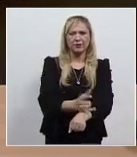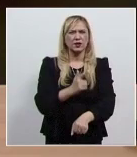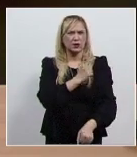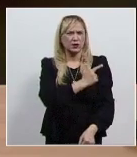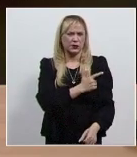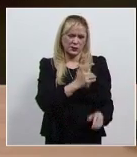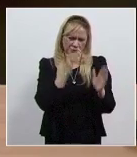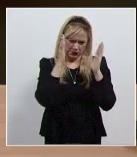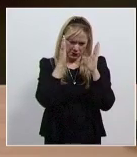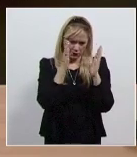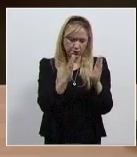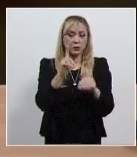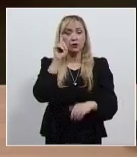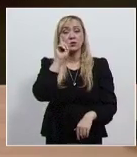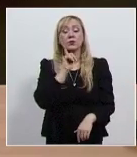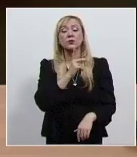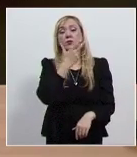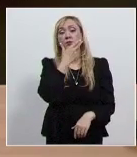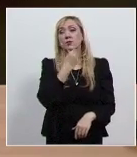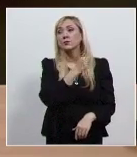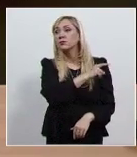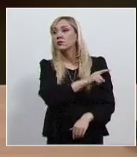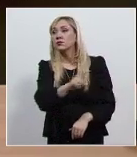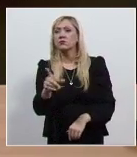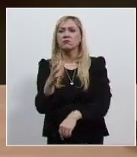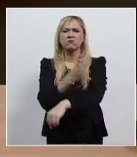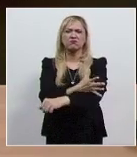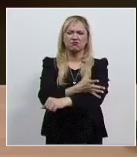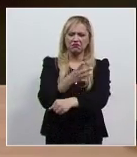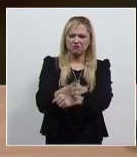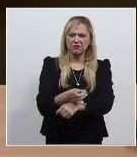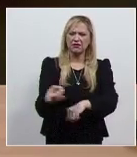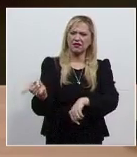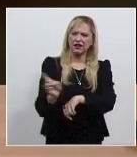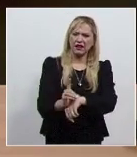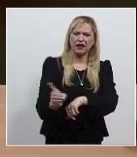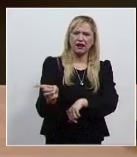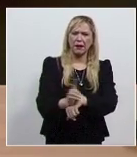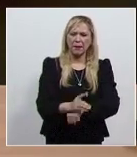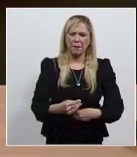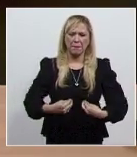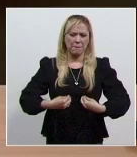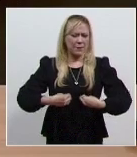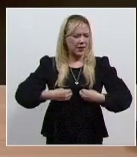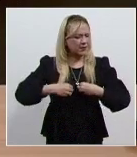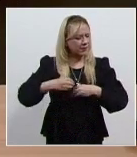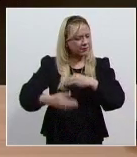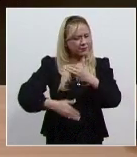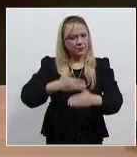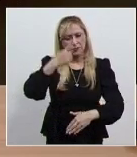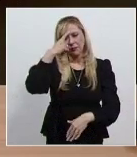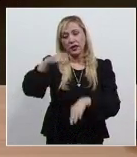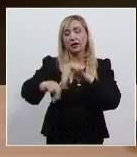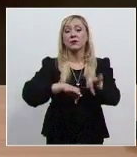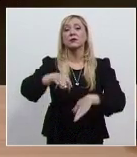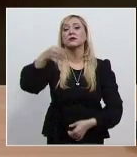de mujeres y varones que han dedicado su vida a la impartición de